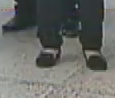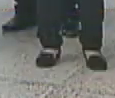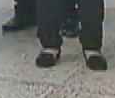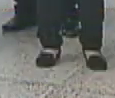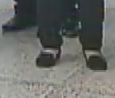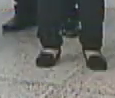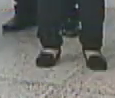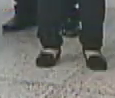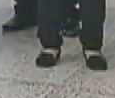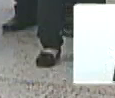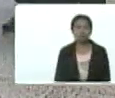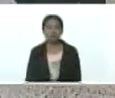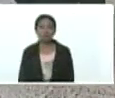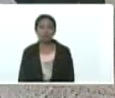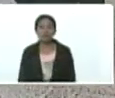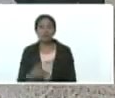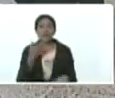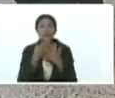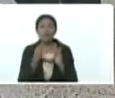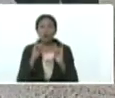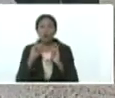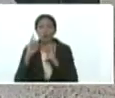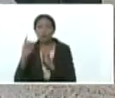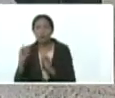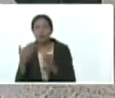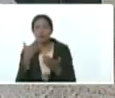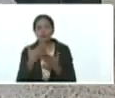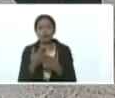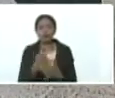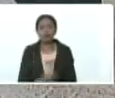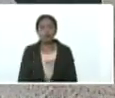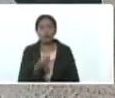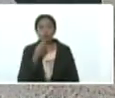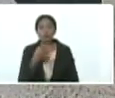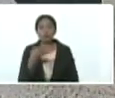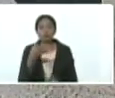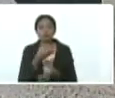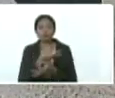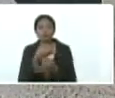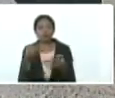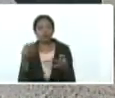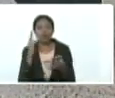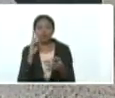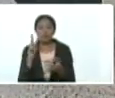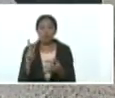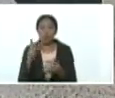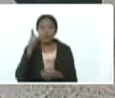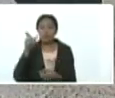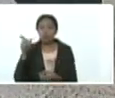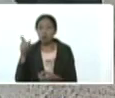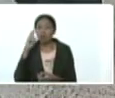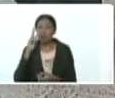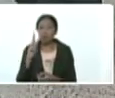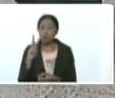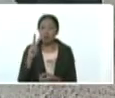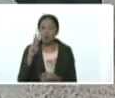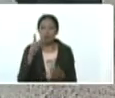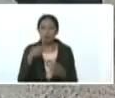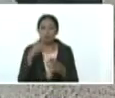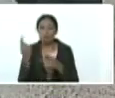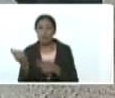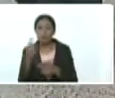Gracias a ustedes, compañeros. Bueno, tremenda. La gente tenía que ir de Valle de la